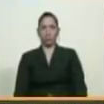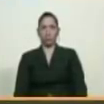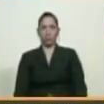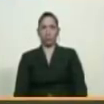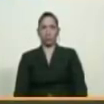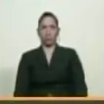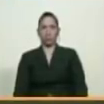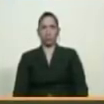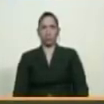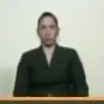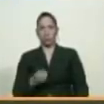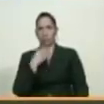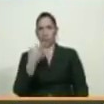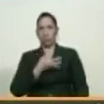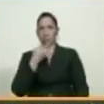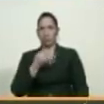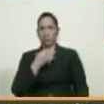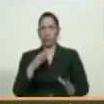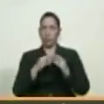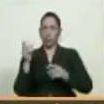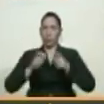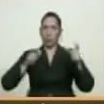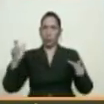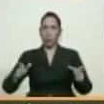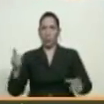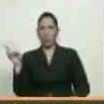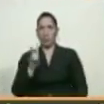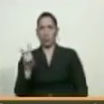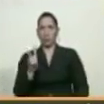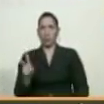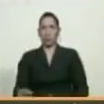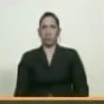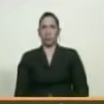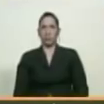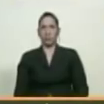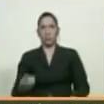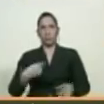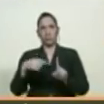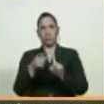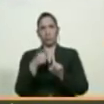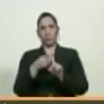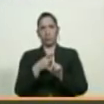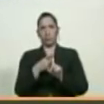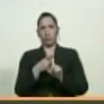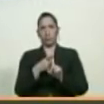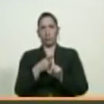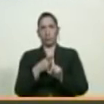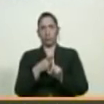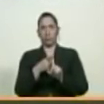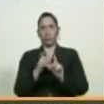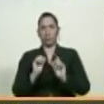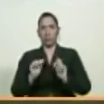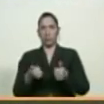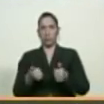Muy buenos días a toda la ciudadanía. En primer lugar, quiero comenzar